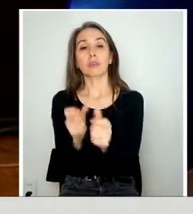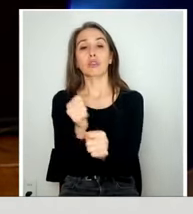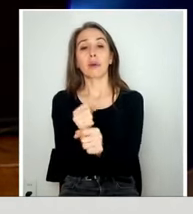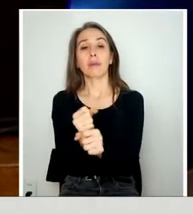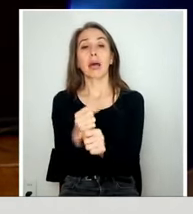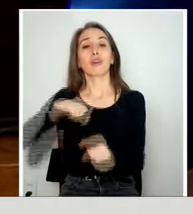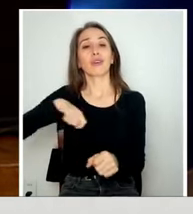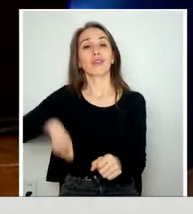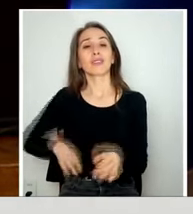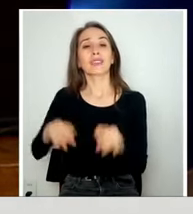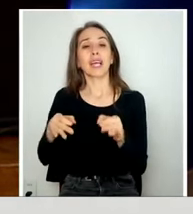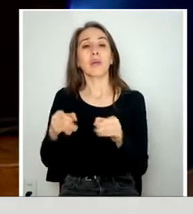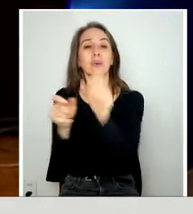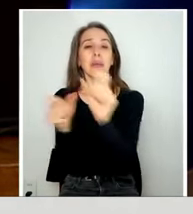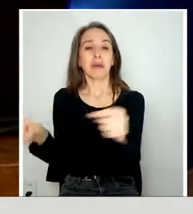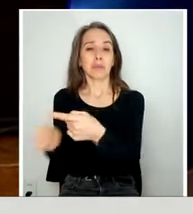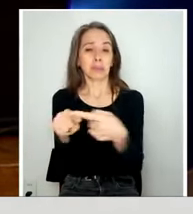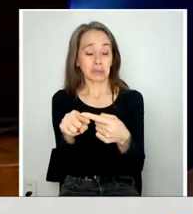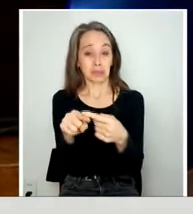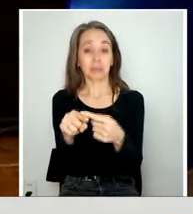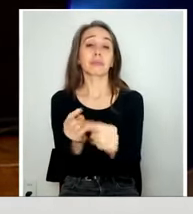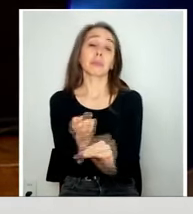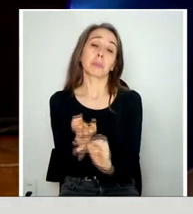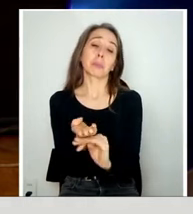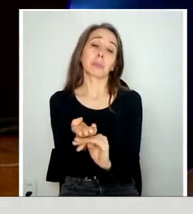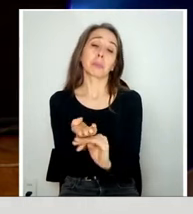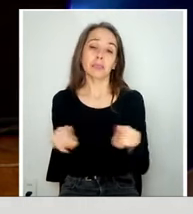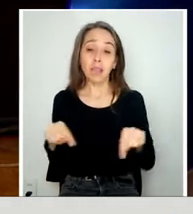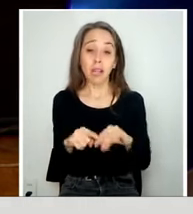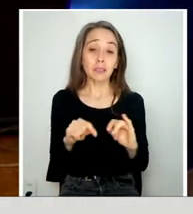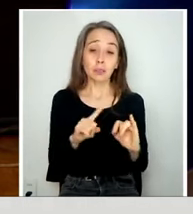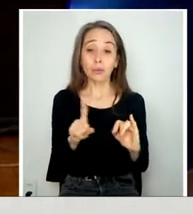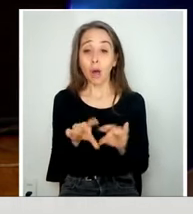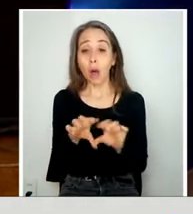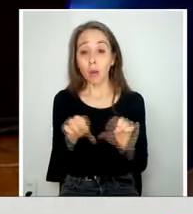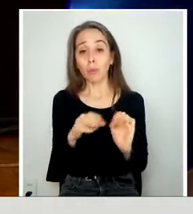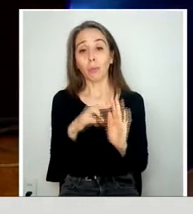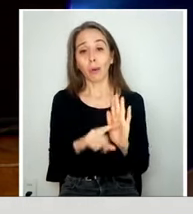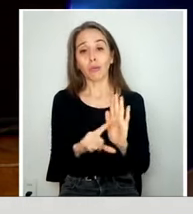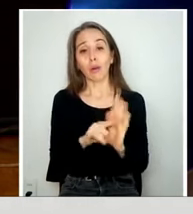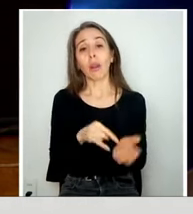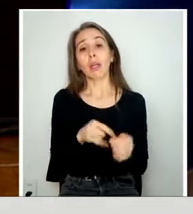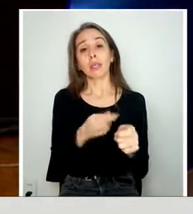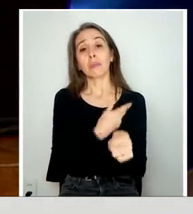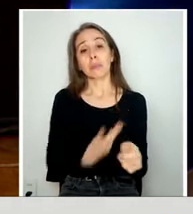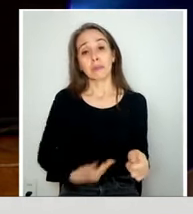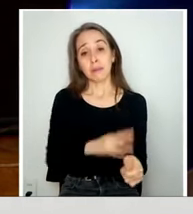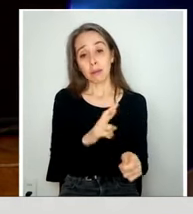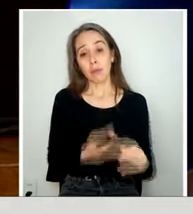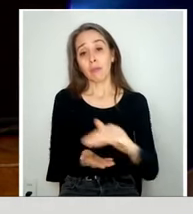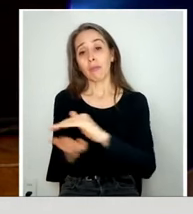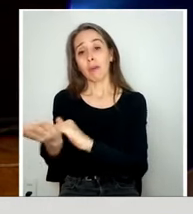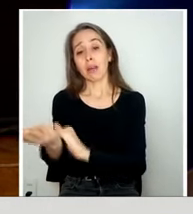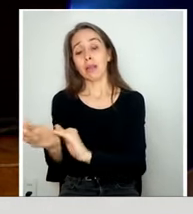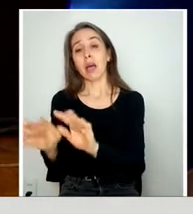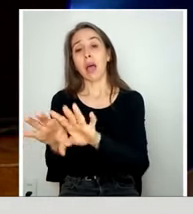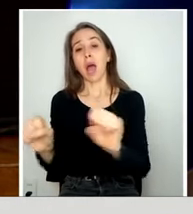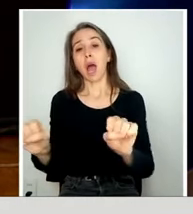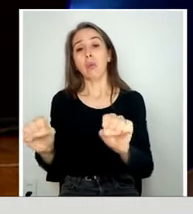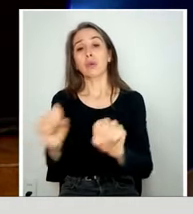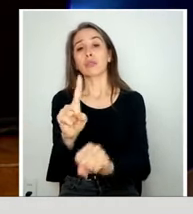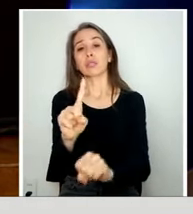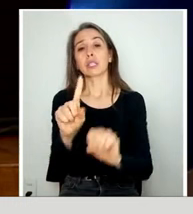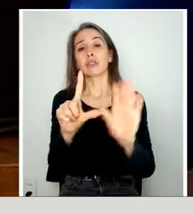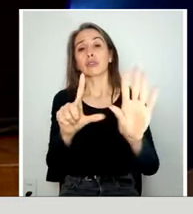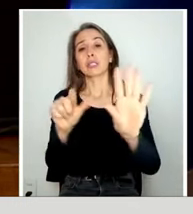solicita recabar el acuerdo de la sala para que le sea remitido el proyecto iniciado un mensaje que aprueba el convenio número 176 sobre